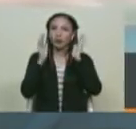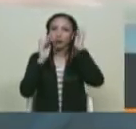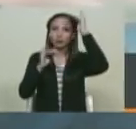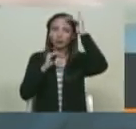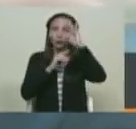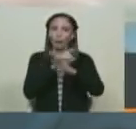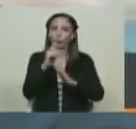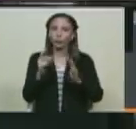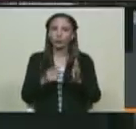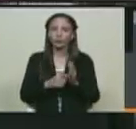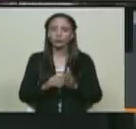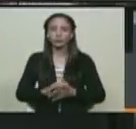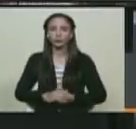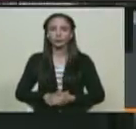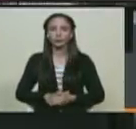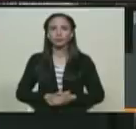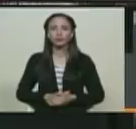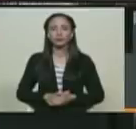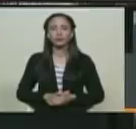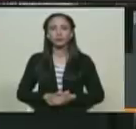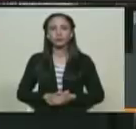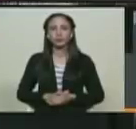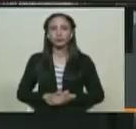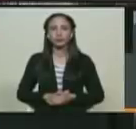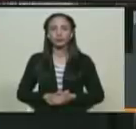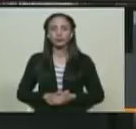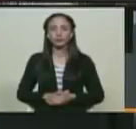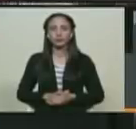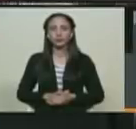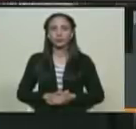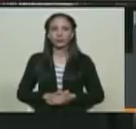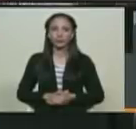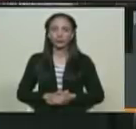Ernesto se queda contento por allá. Toma nota,